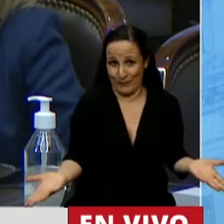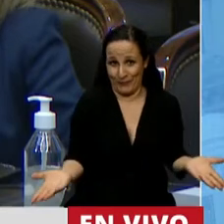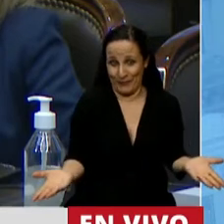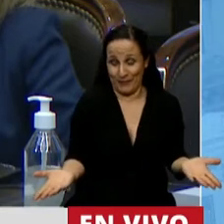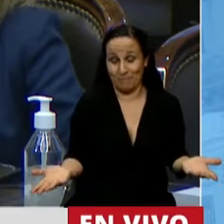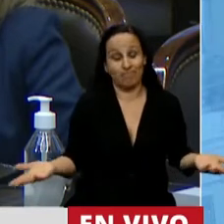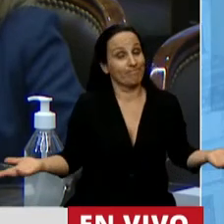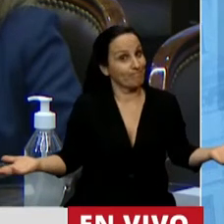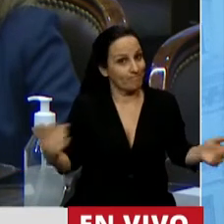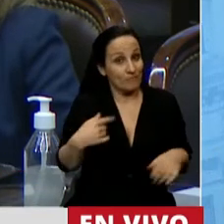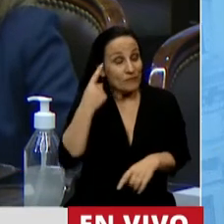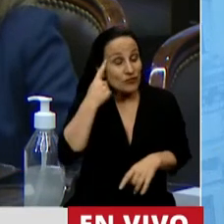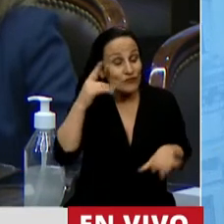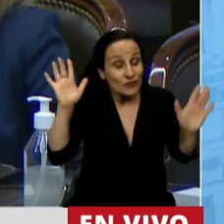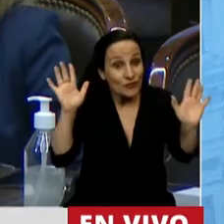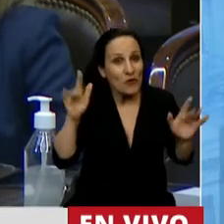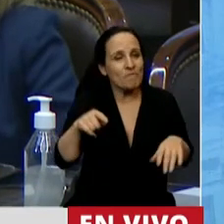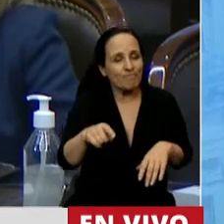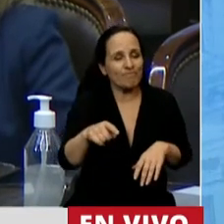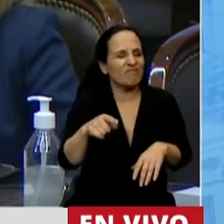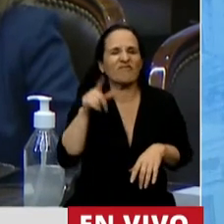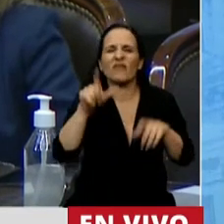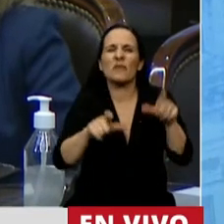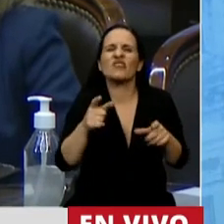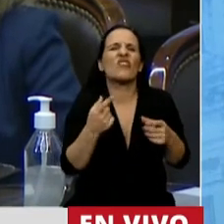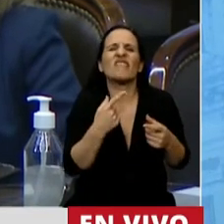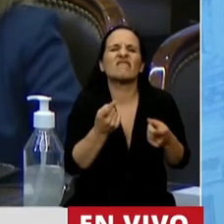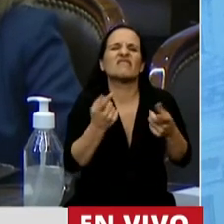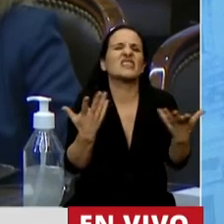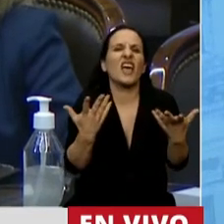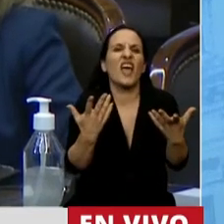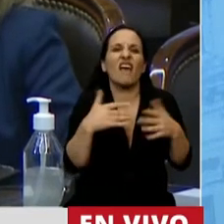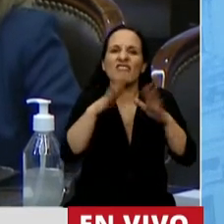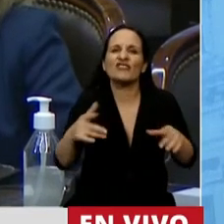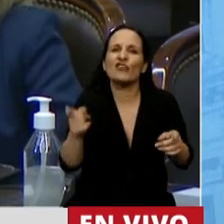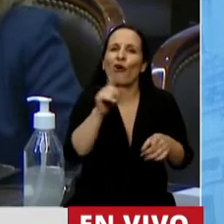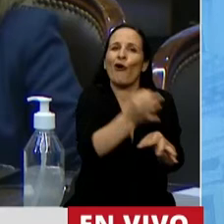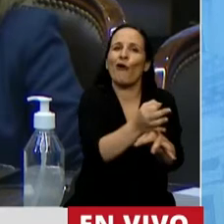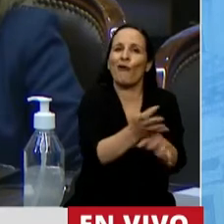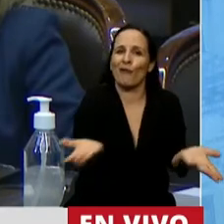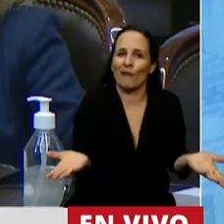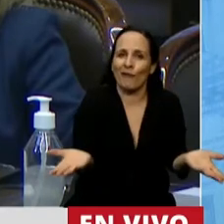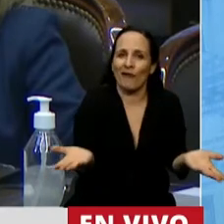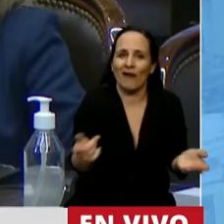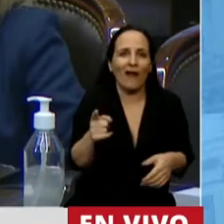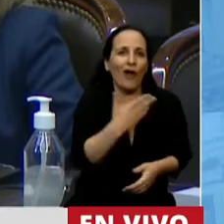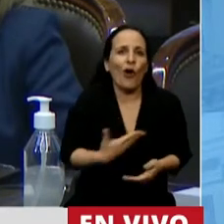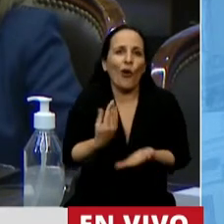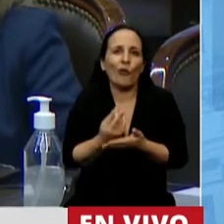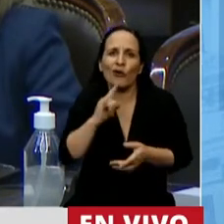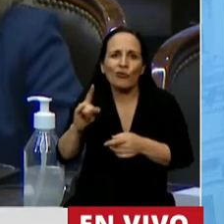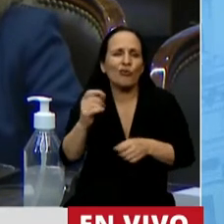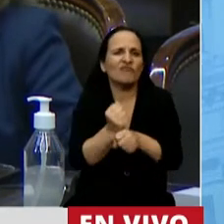los argentinos hoy necesitamos que nuestros hijos vuelvan a clases, que finalmente el gobierno tome medidas para activar la